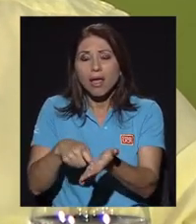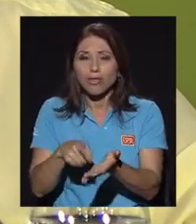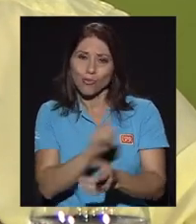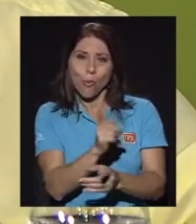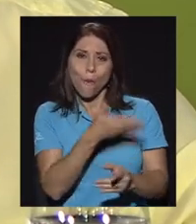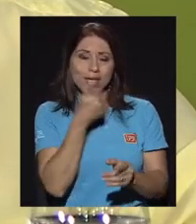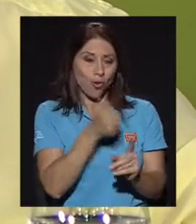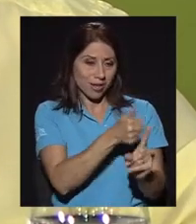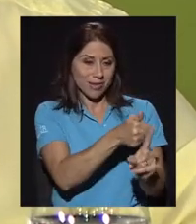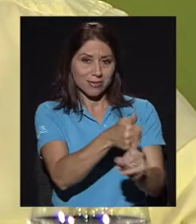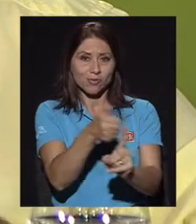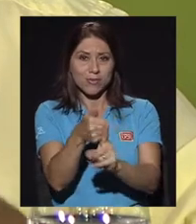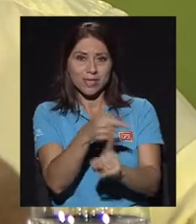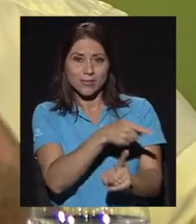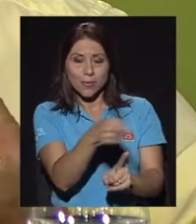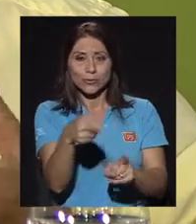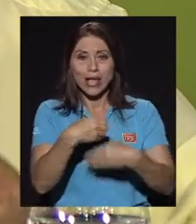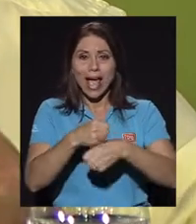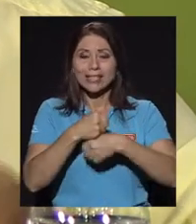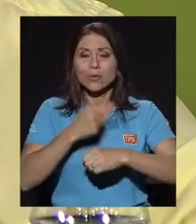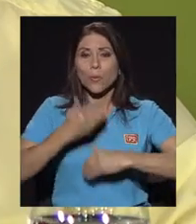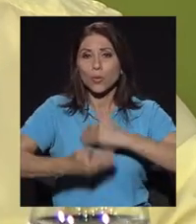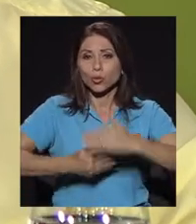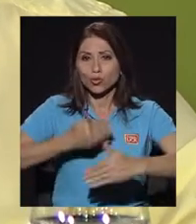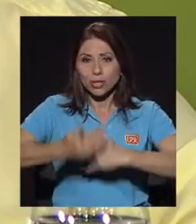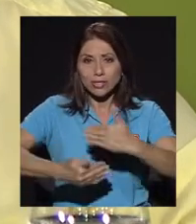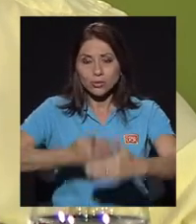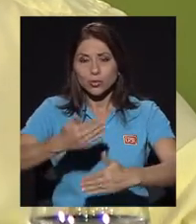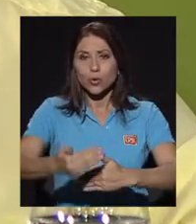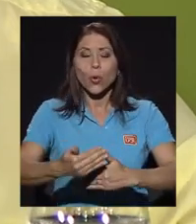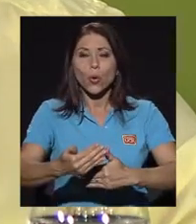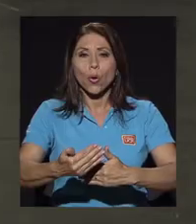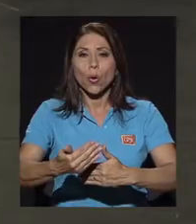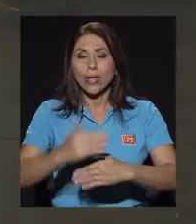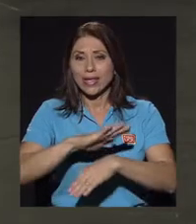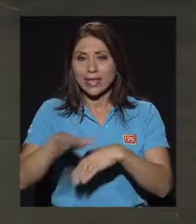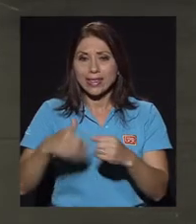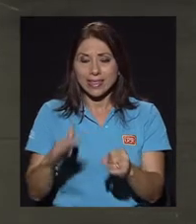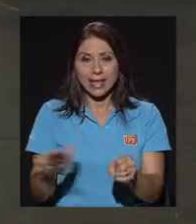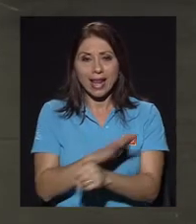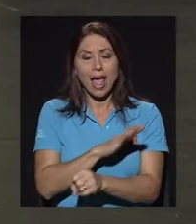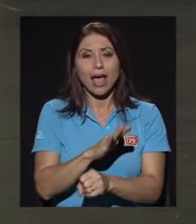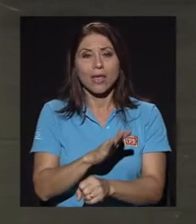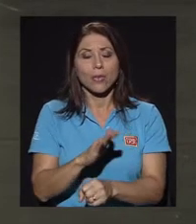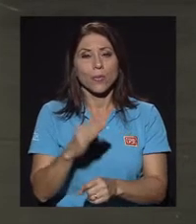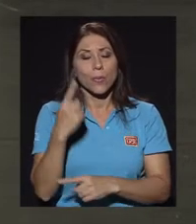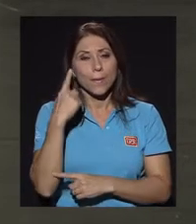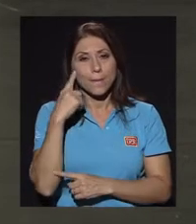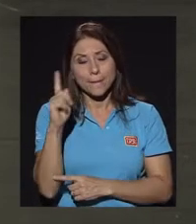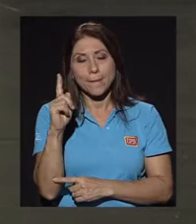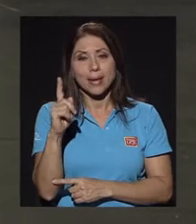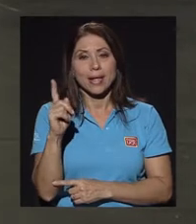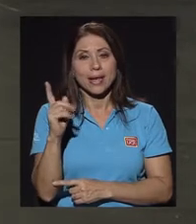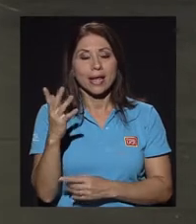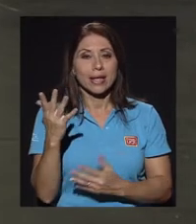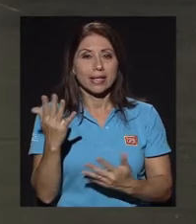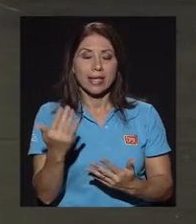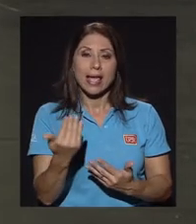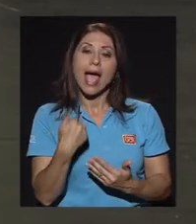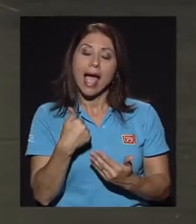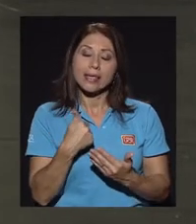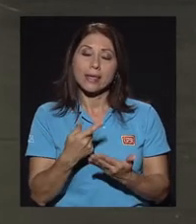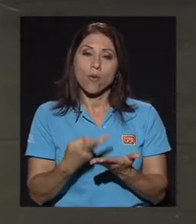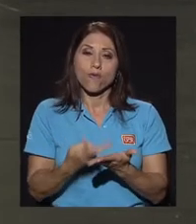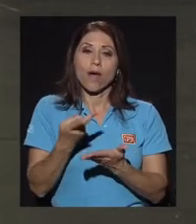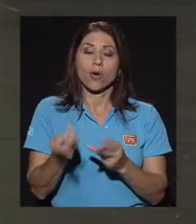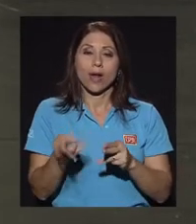ellos los que hagan un proceso integrado también, de manera que vaya a haber un